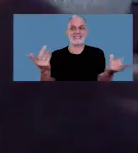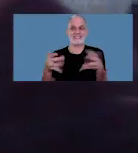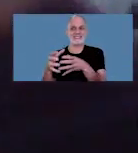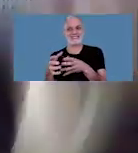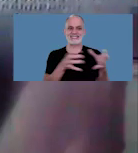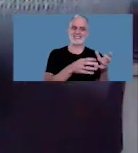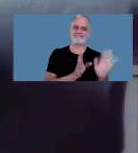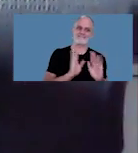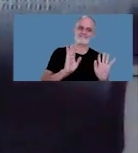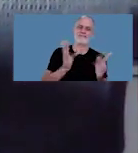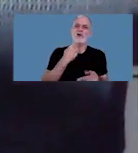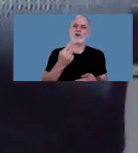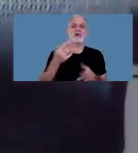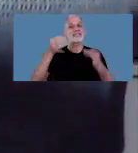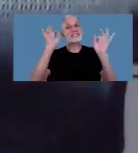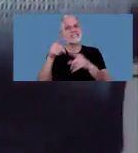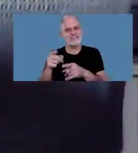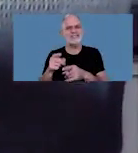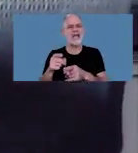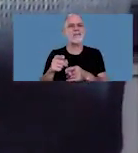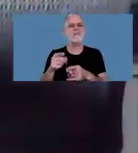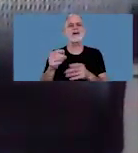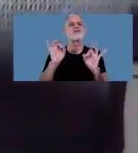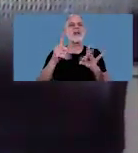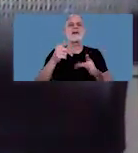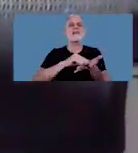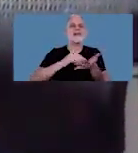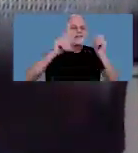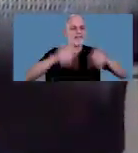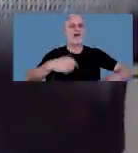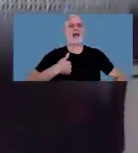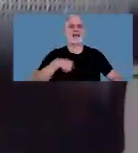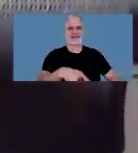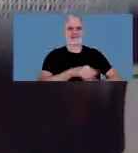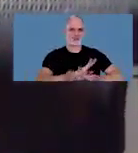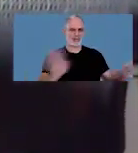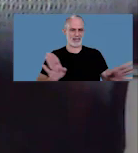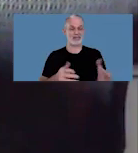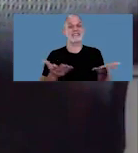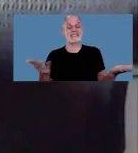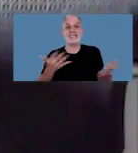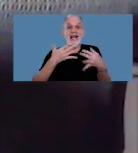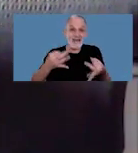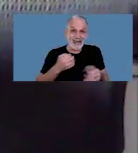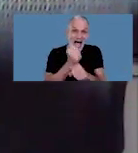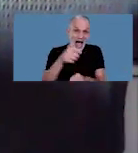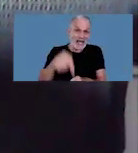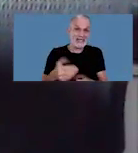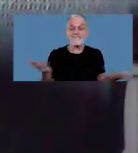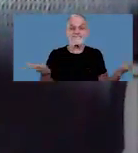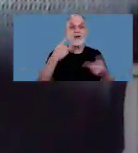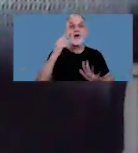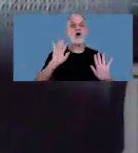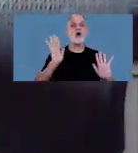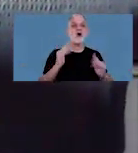dice, no, la exención es únicamente para inmuebles situados en nuestro país. La verdad que hasta ahora no conozco